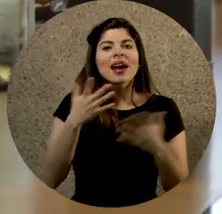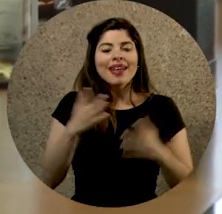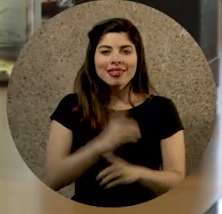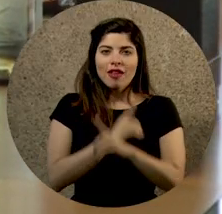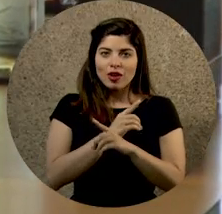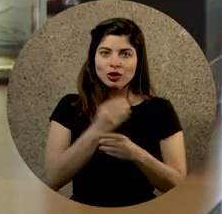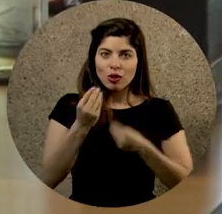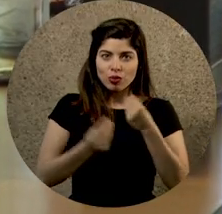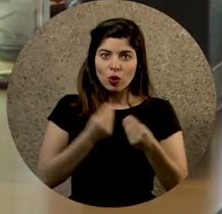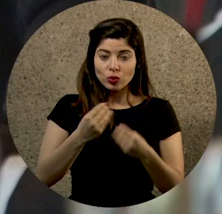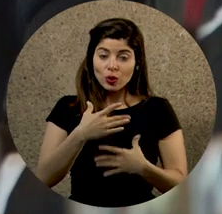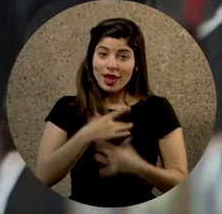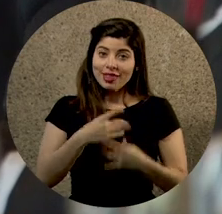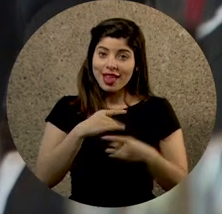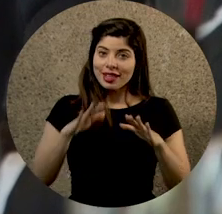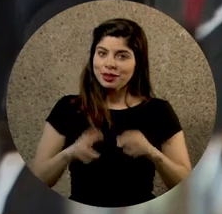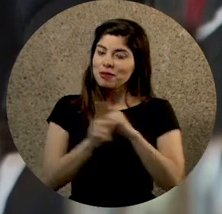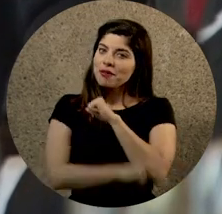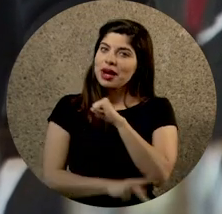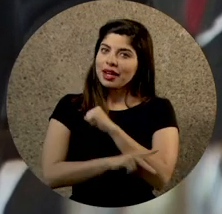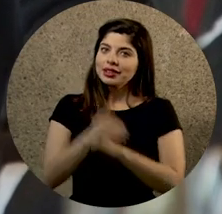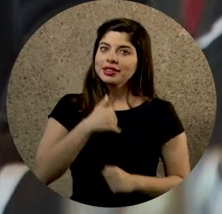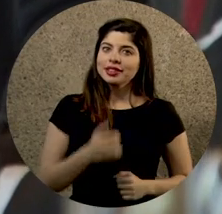defensa y promoción de los intereses del país.